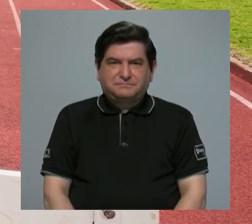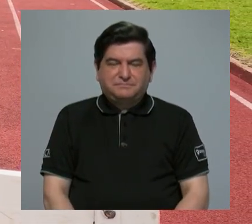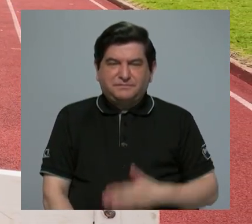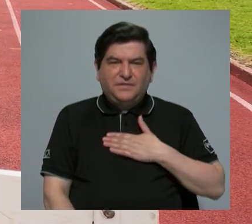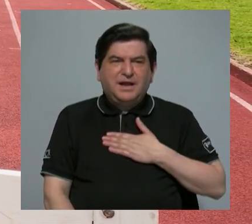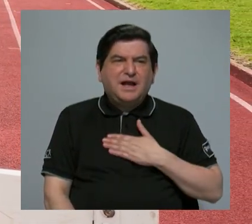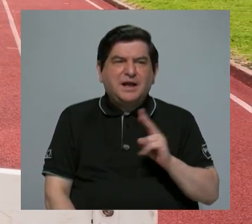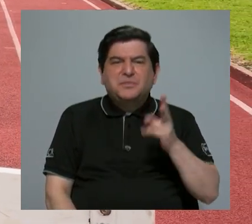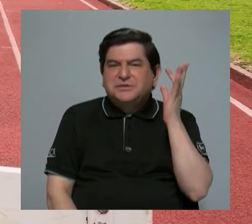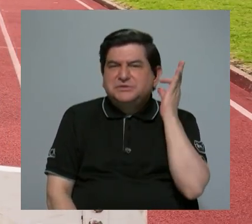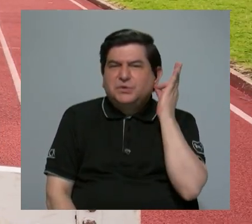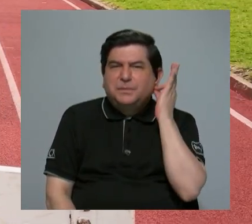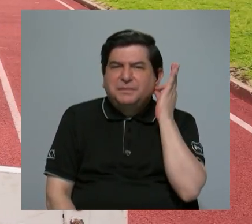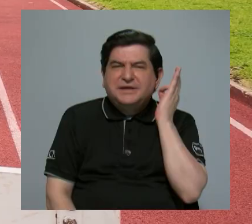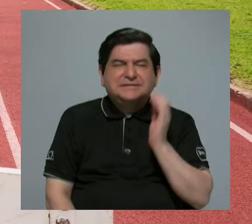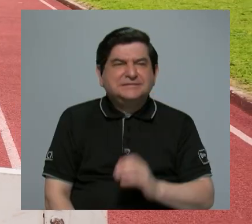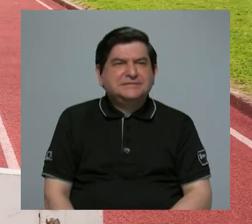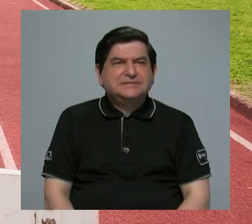mis compañeras,